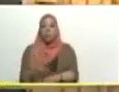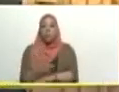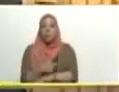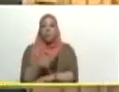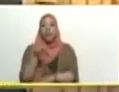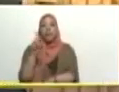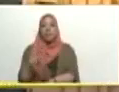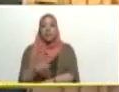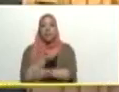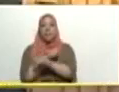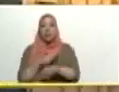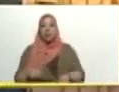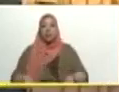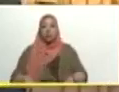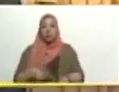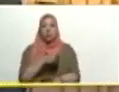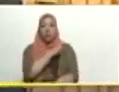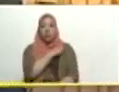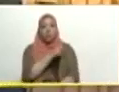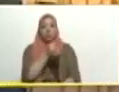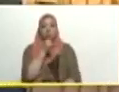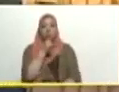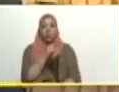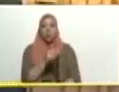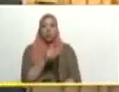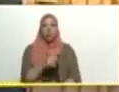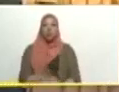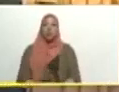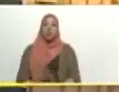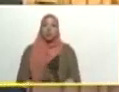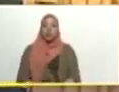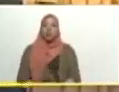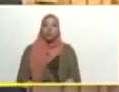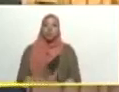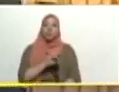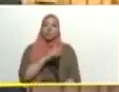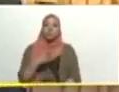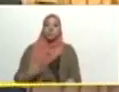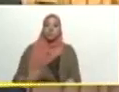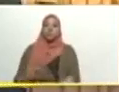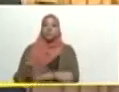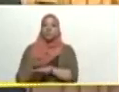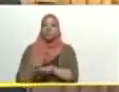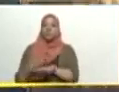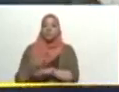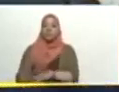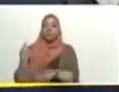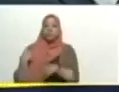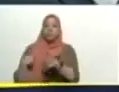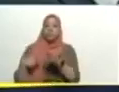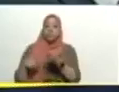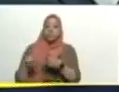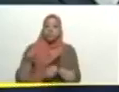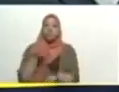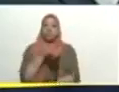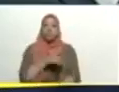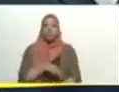López, el ministro vicepresidente de gobierno para lo social, Mervin